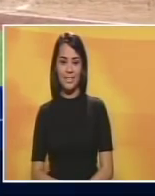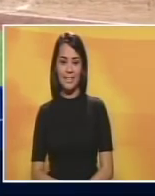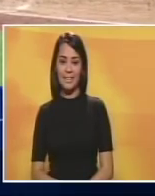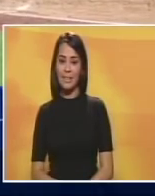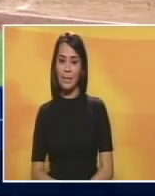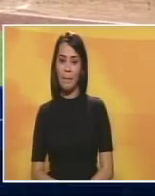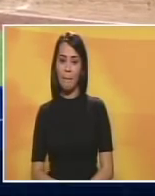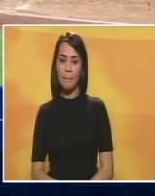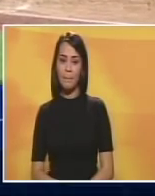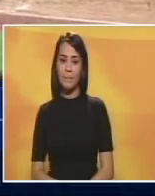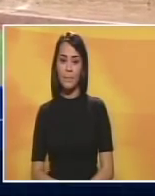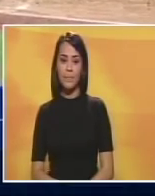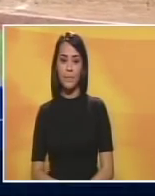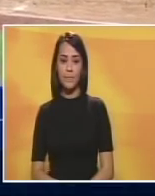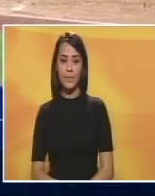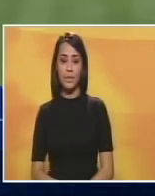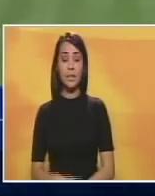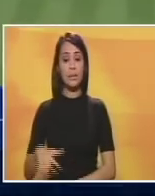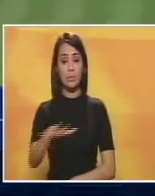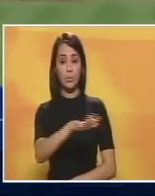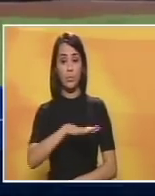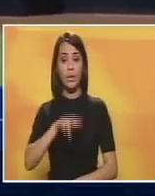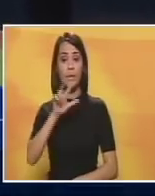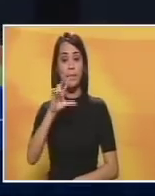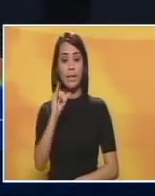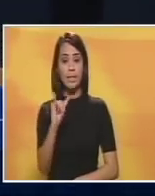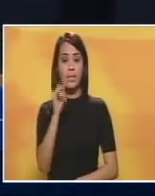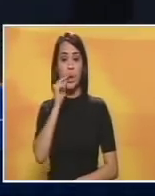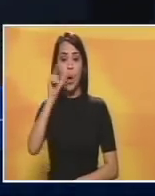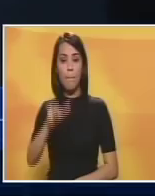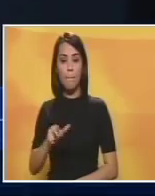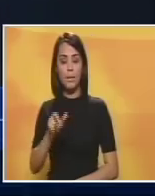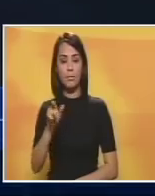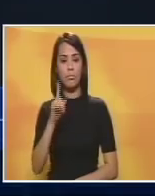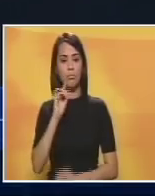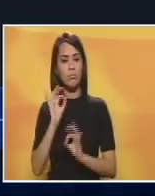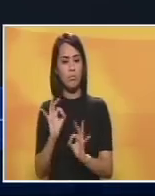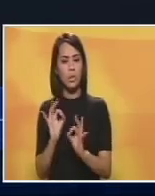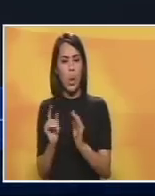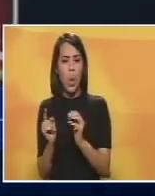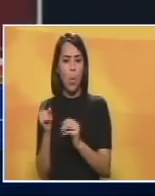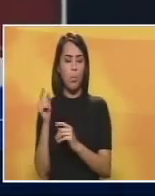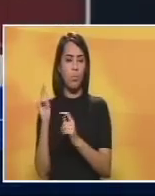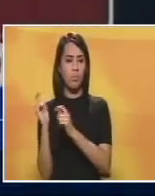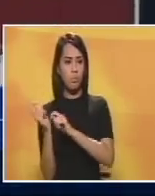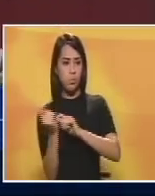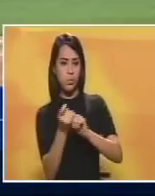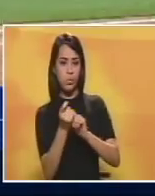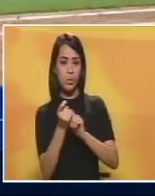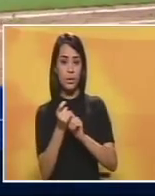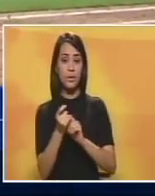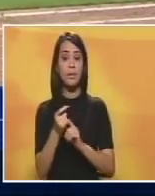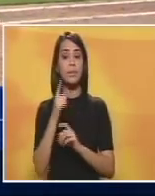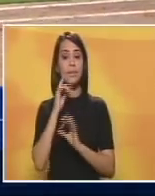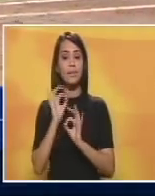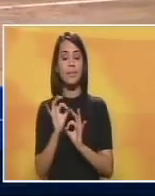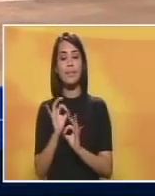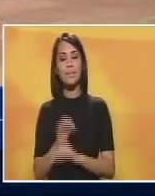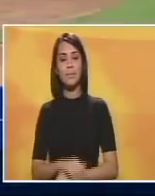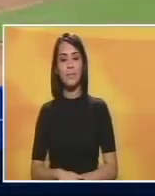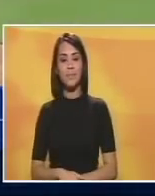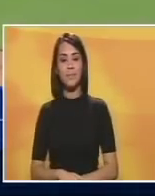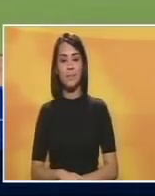Nos vamos al Petco Park. En la tercera entrada, Freddy Galvis conectó gran slam para aumentar la ventaja de sus Padres de San